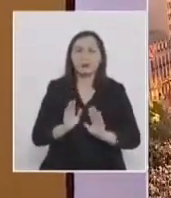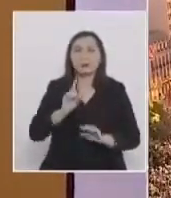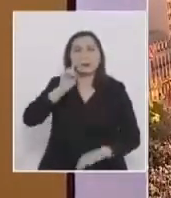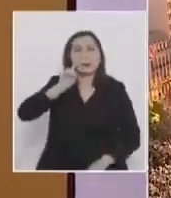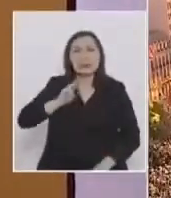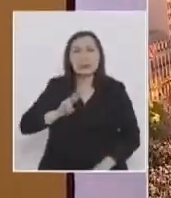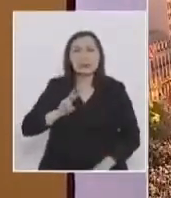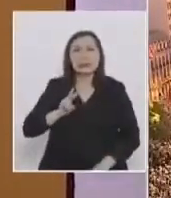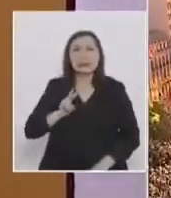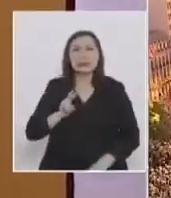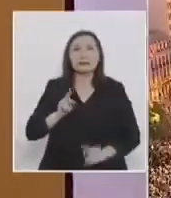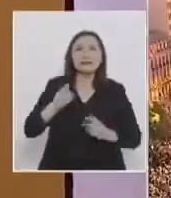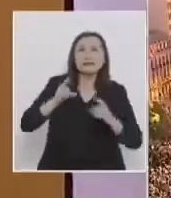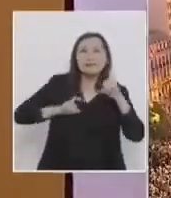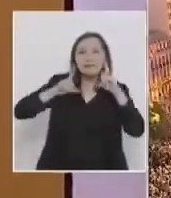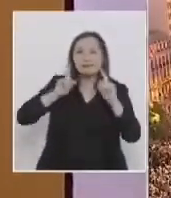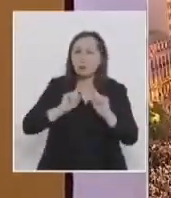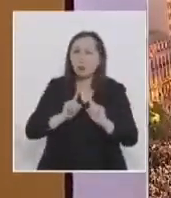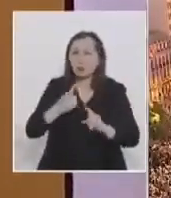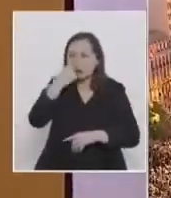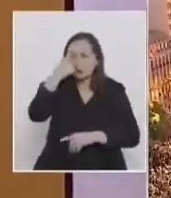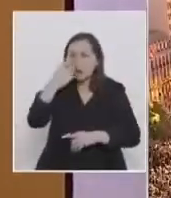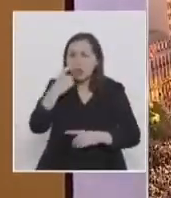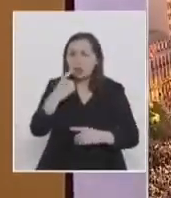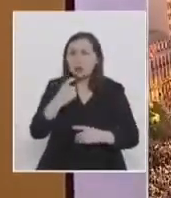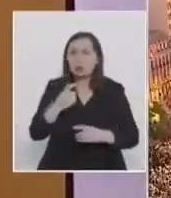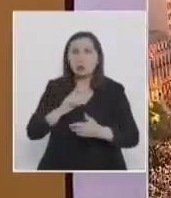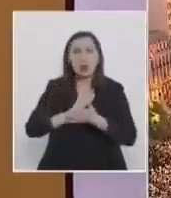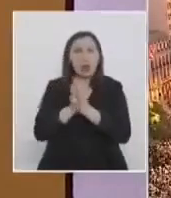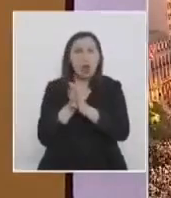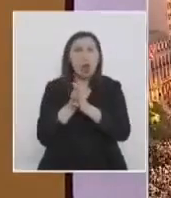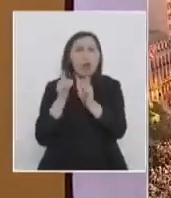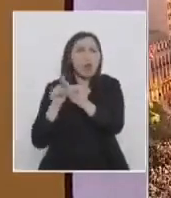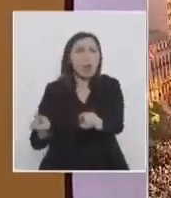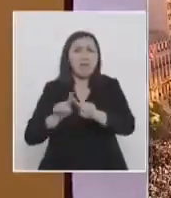Sin caricaturas, tomémonoslo en serio. De todos los bandos.